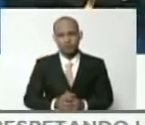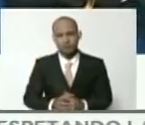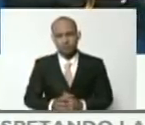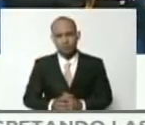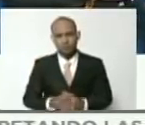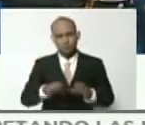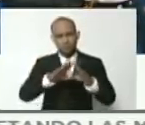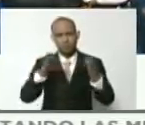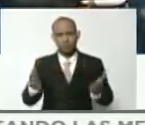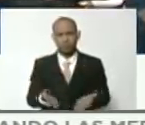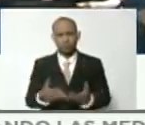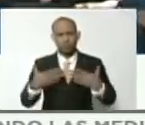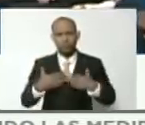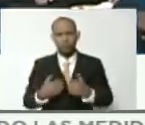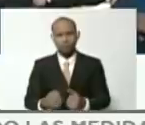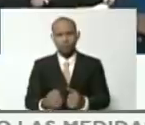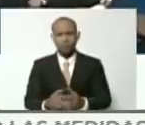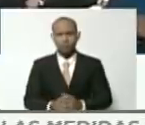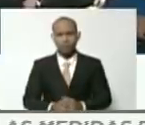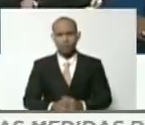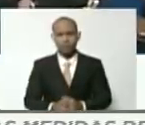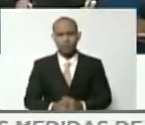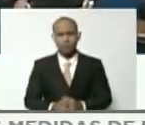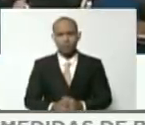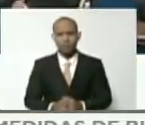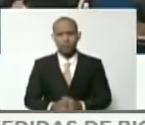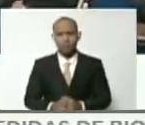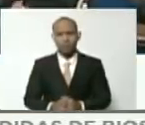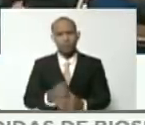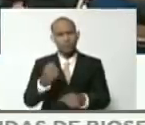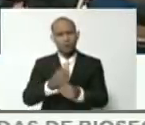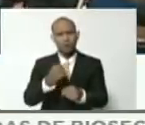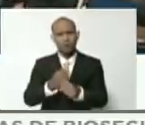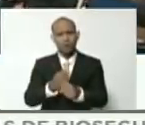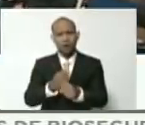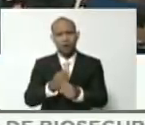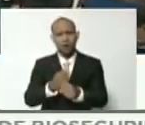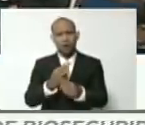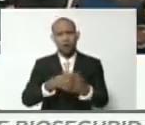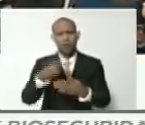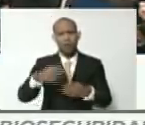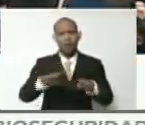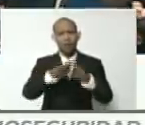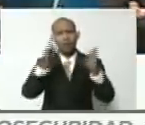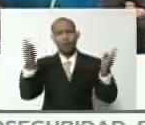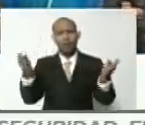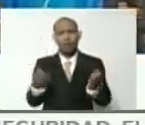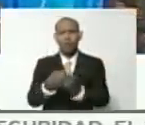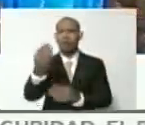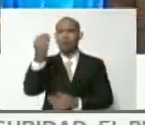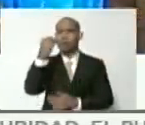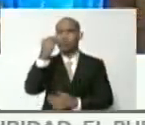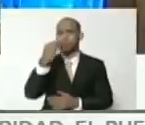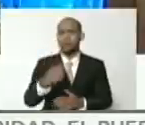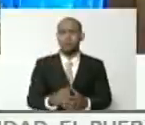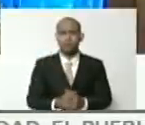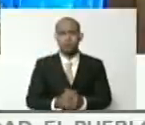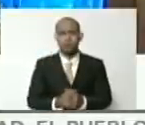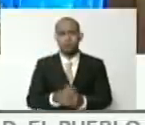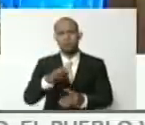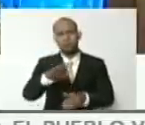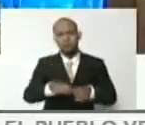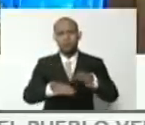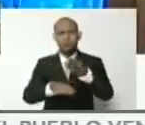Estamos trabajando con el Plan Mundial de Alimentación para avanzar